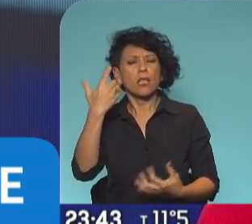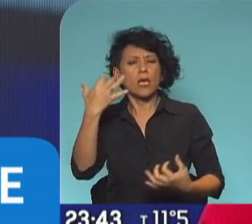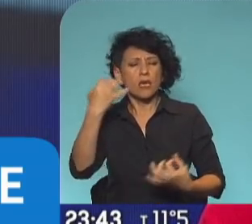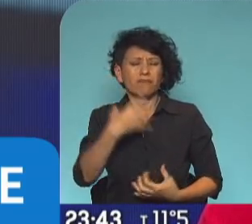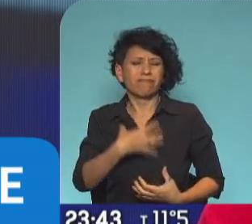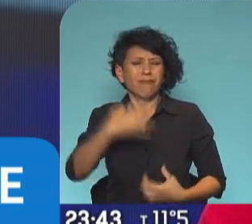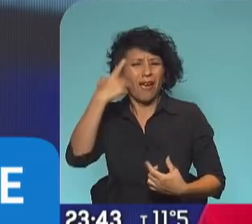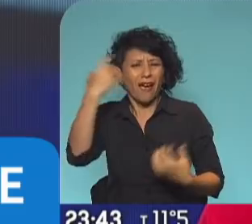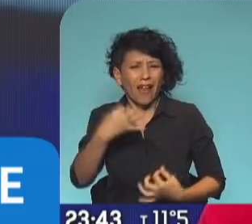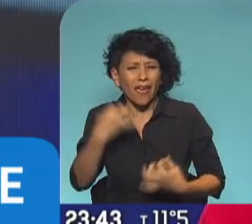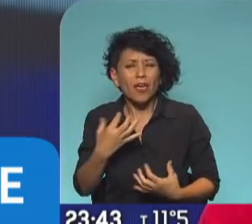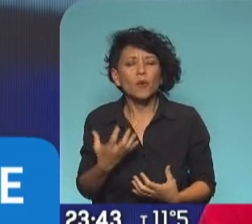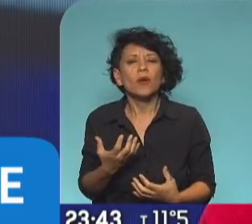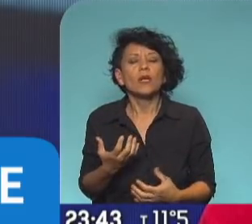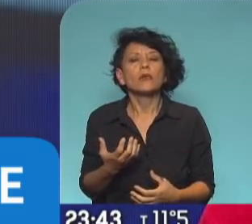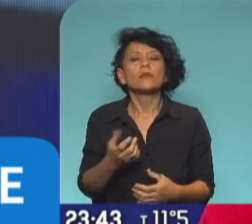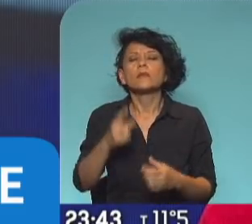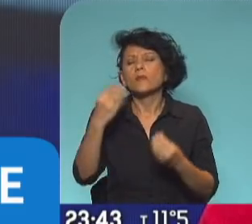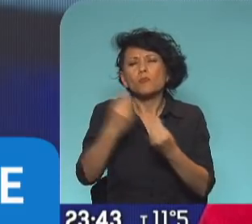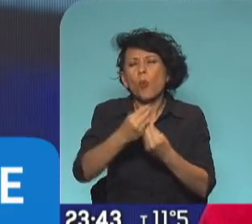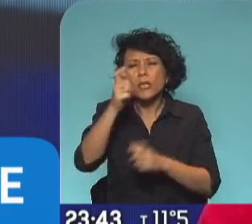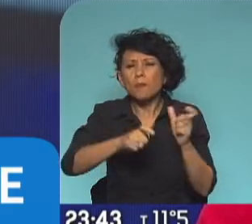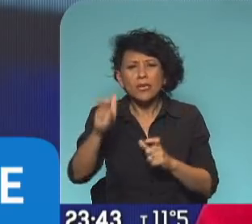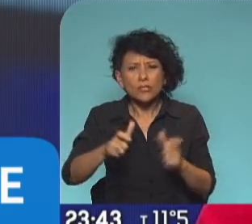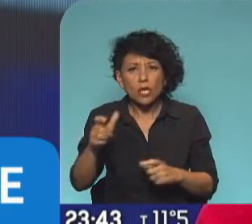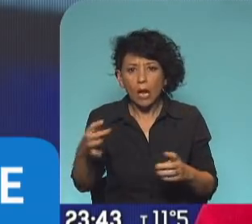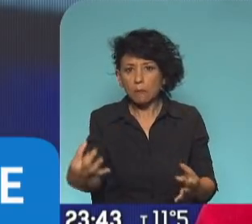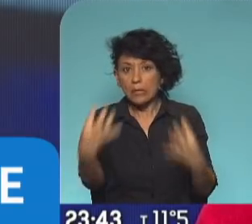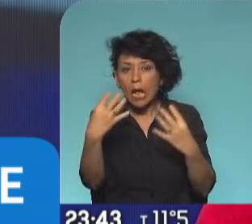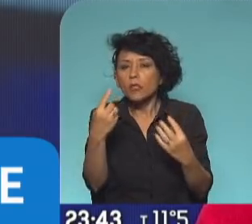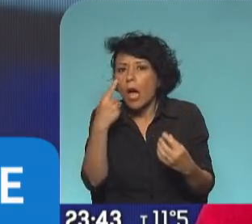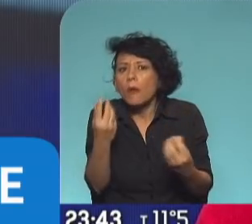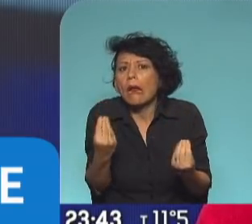sino los inversores, los tenedores de bonos, hay un montón de gente mirando a ver qué va a pasar.